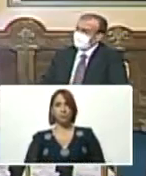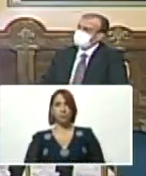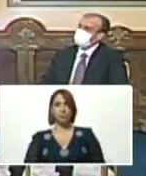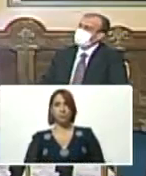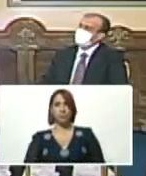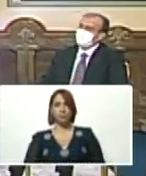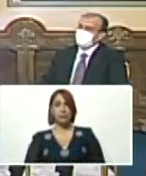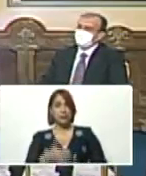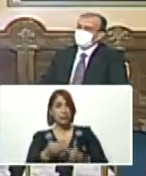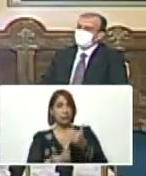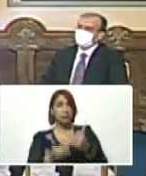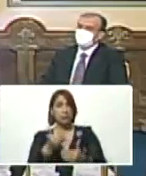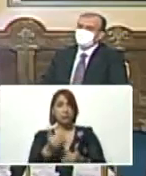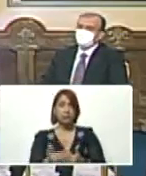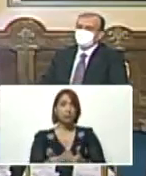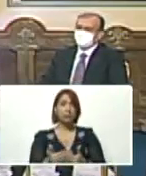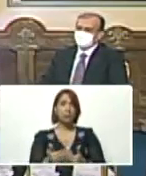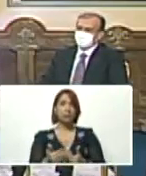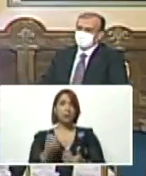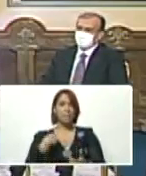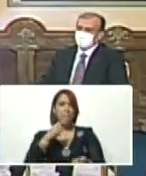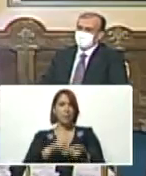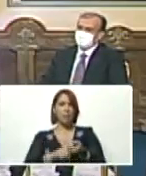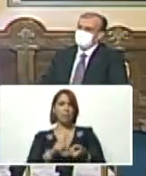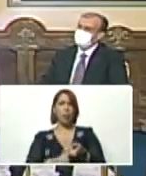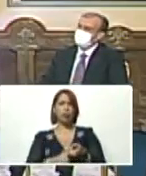Strongly, strongly. Cilia es mi traductora oficial.